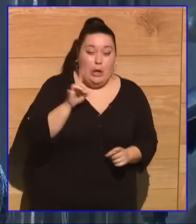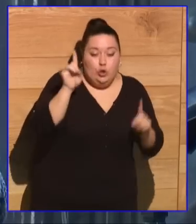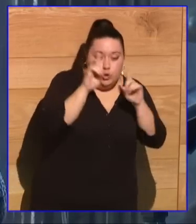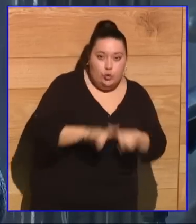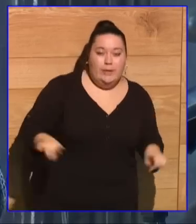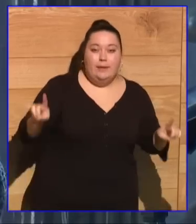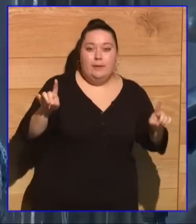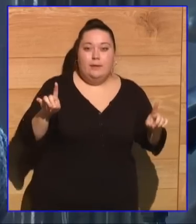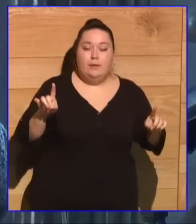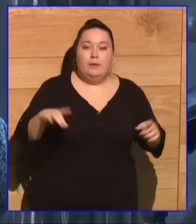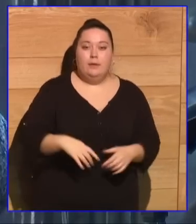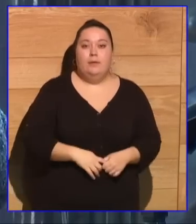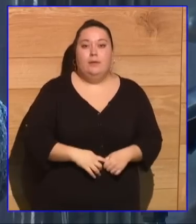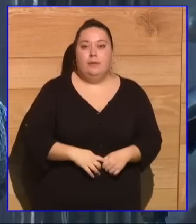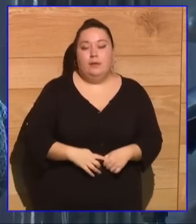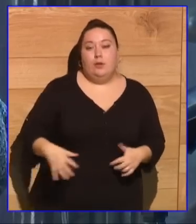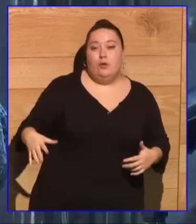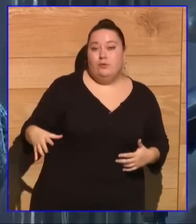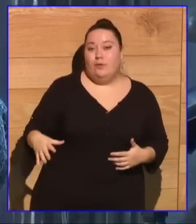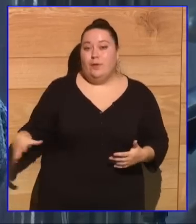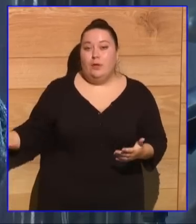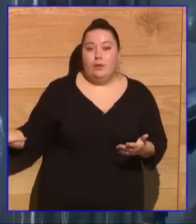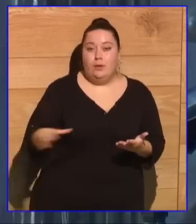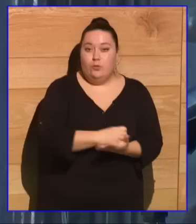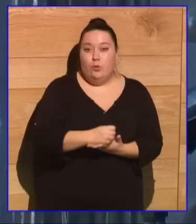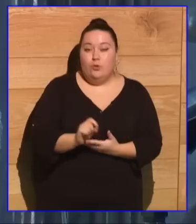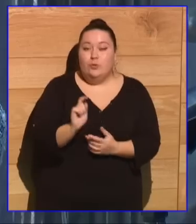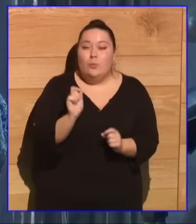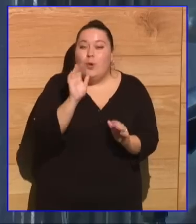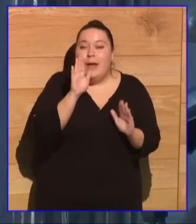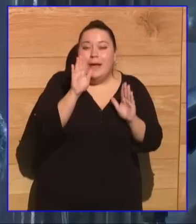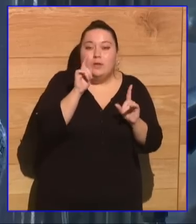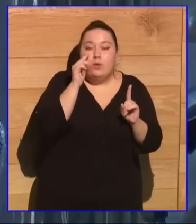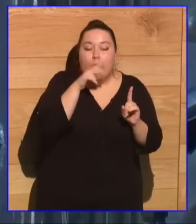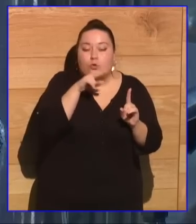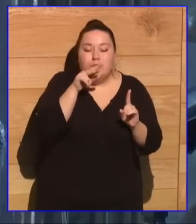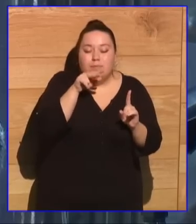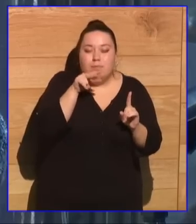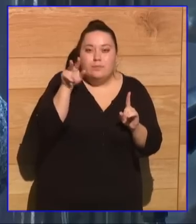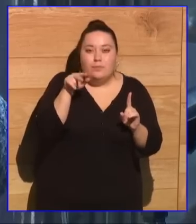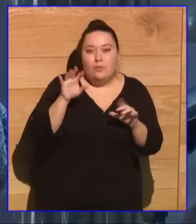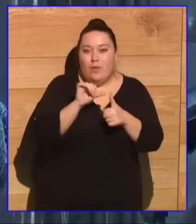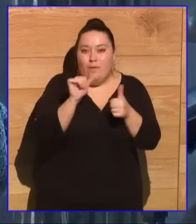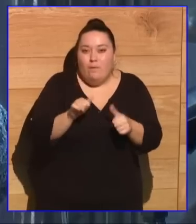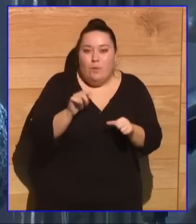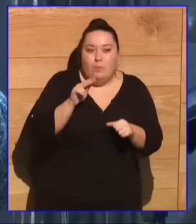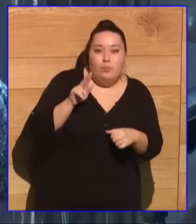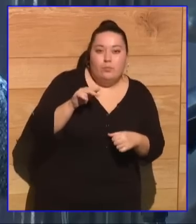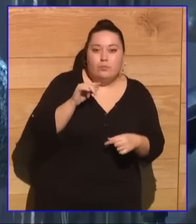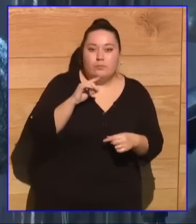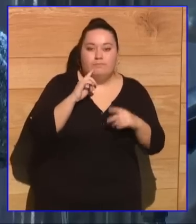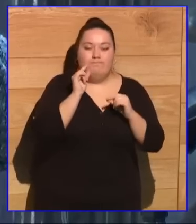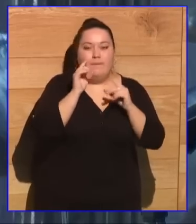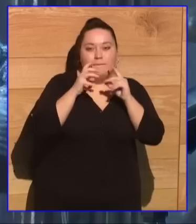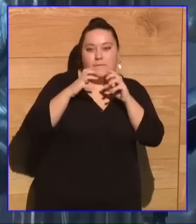sutilísima, donde todo se lleva en un microgesto, en un mover los ojos de una manera determinada, en un encoger de los